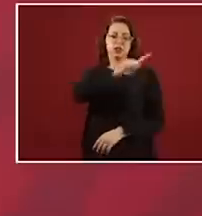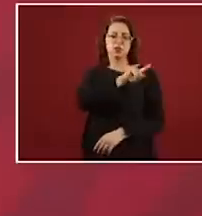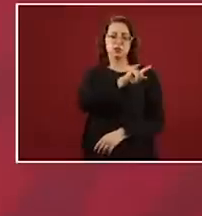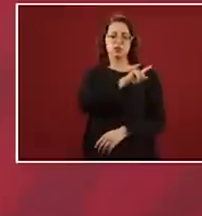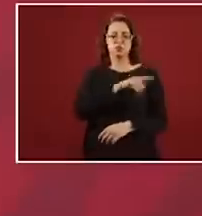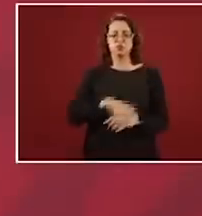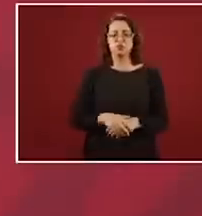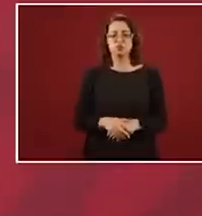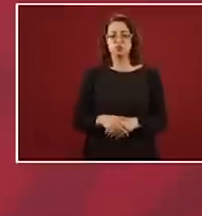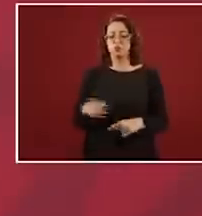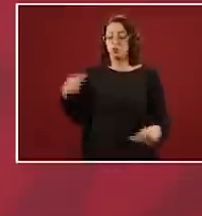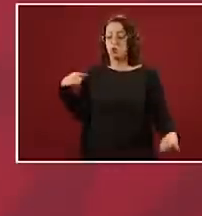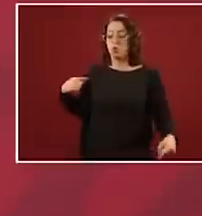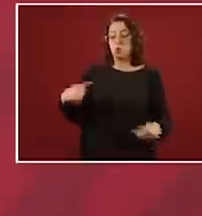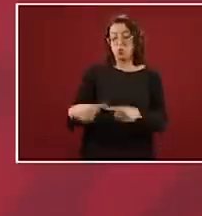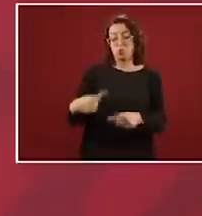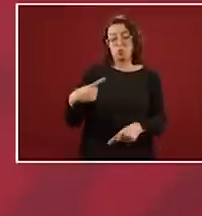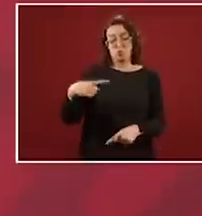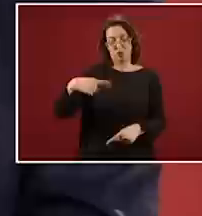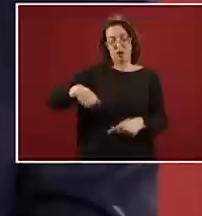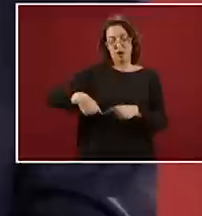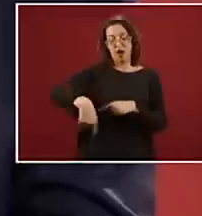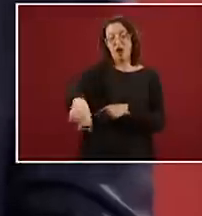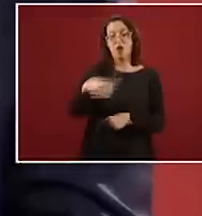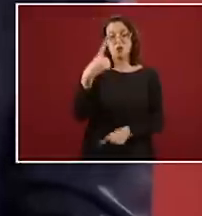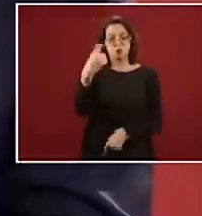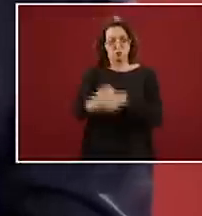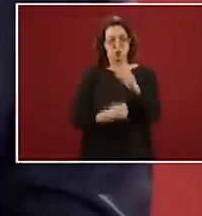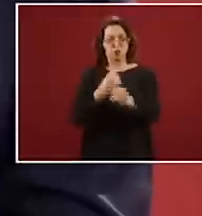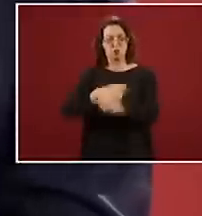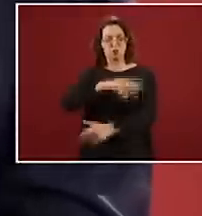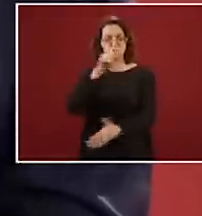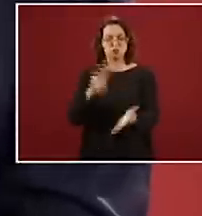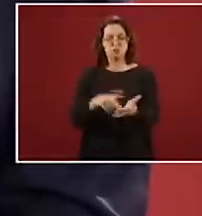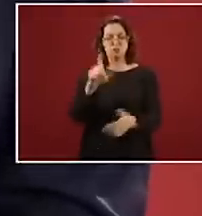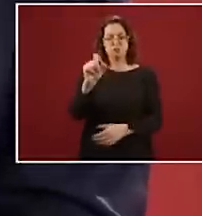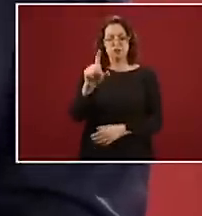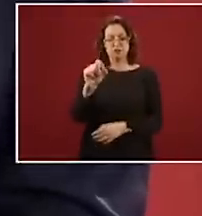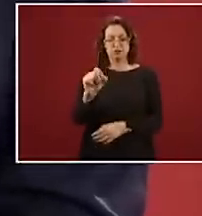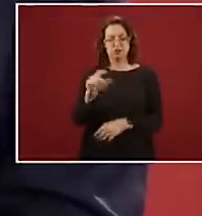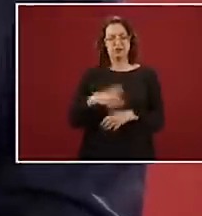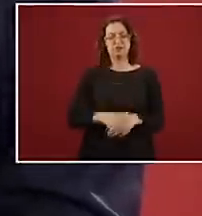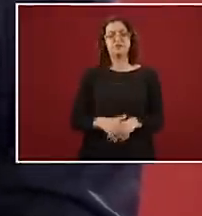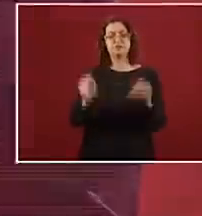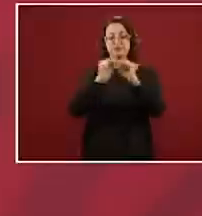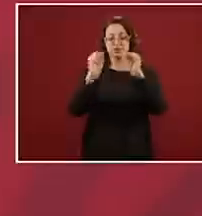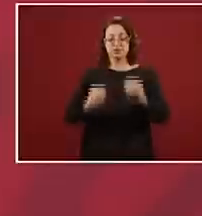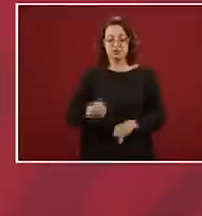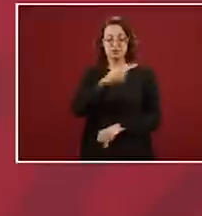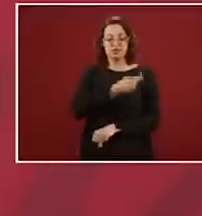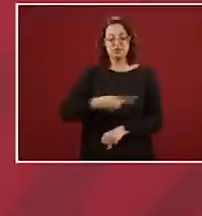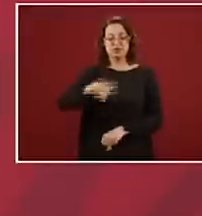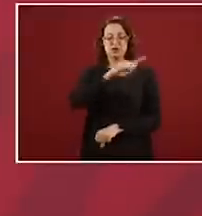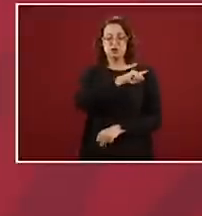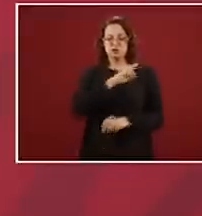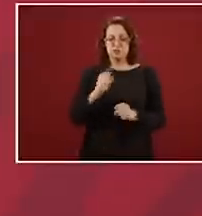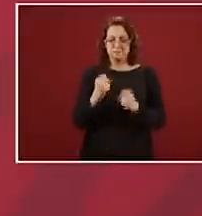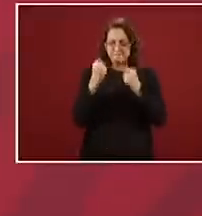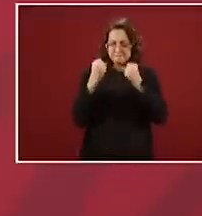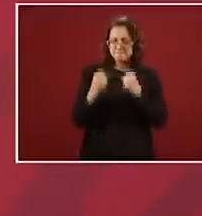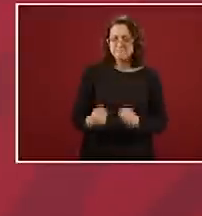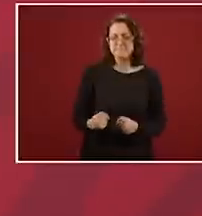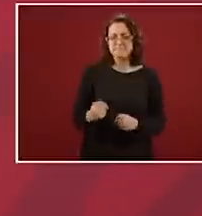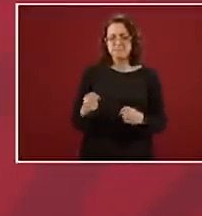Hasta el 1 de diciembre, ¿qué pensamos? Va a quedar ya establecido el sistema de salud